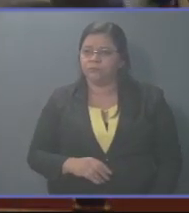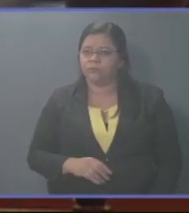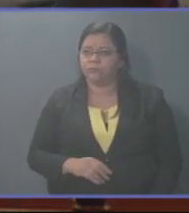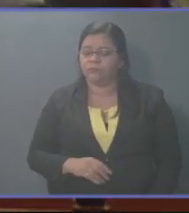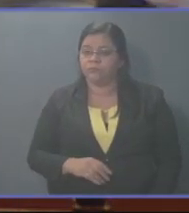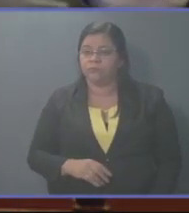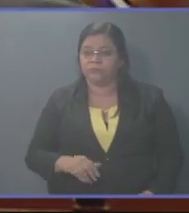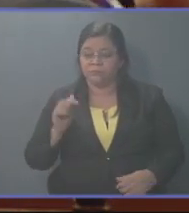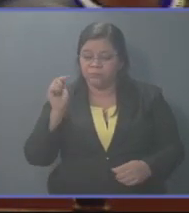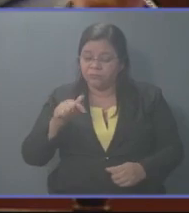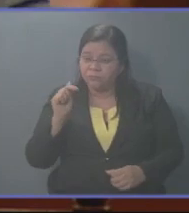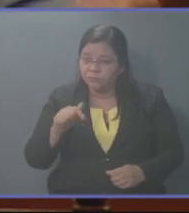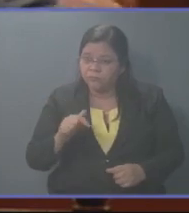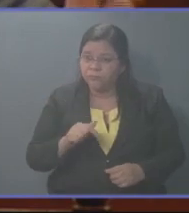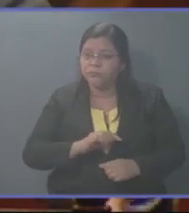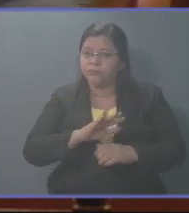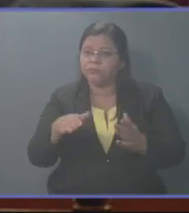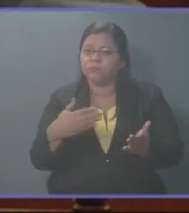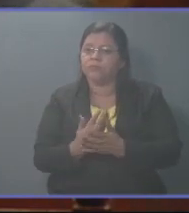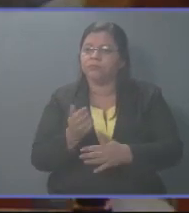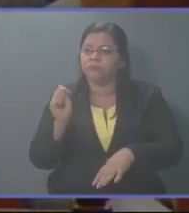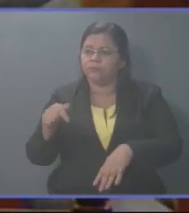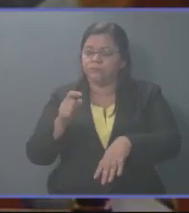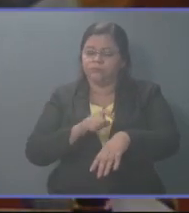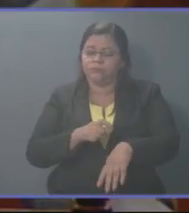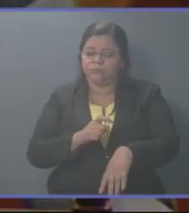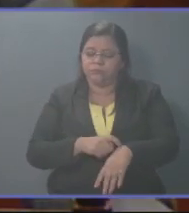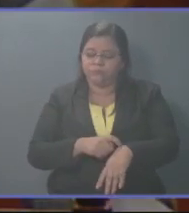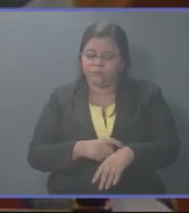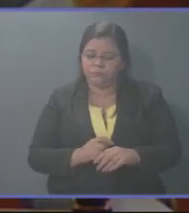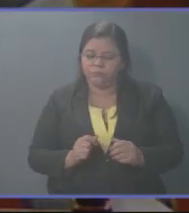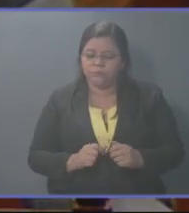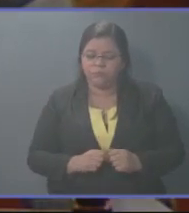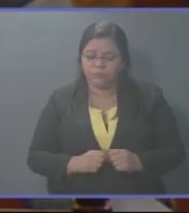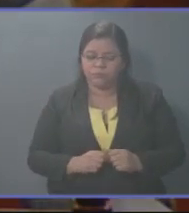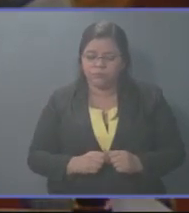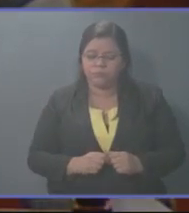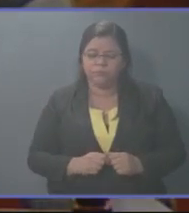Estas dimensiones en este tiempo,